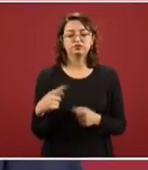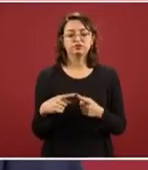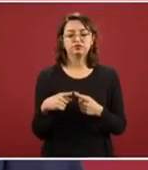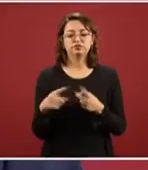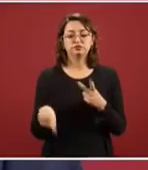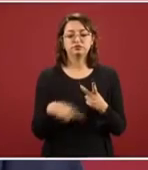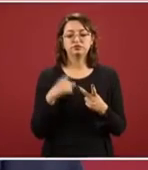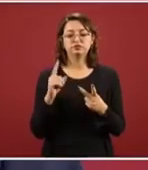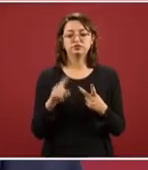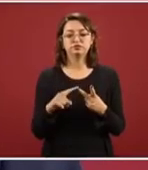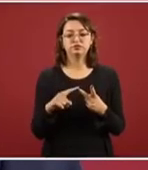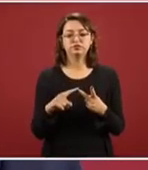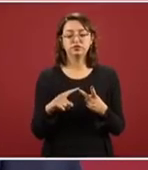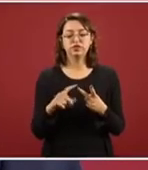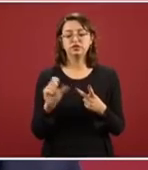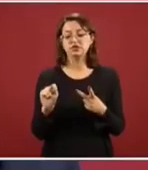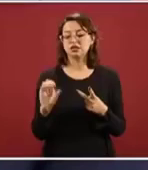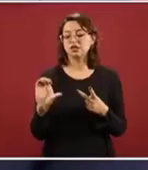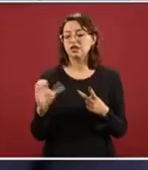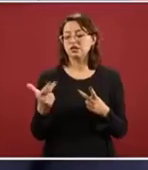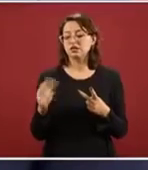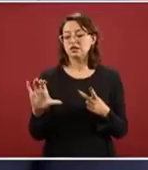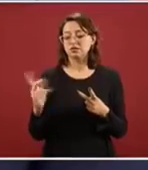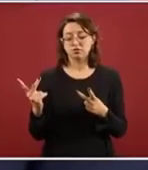la Secretaría de Hacienda